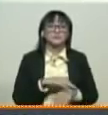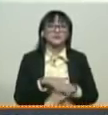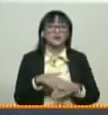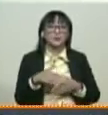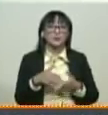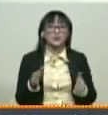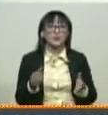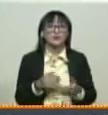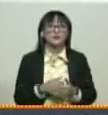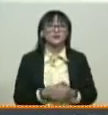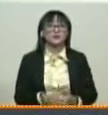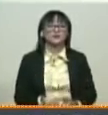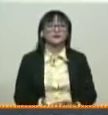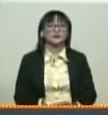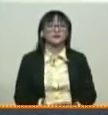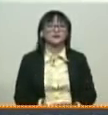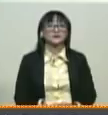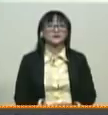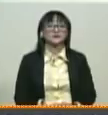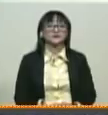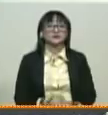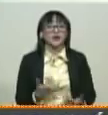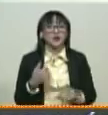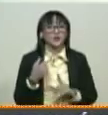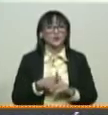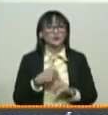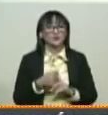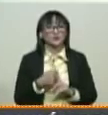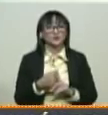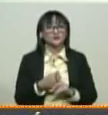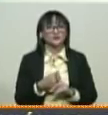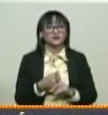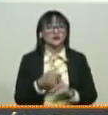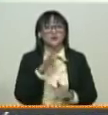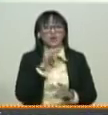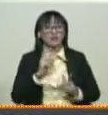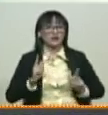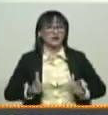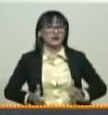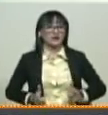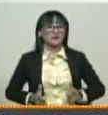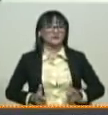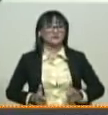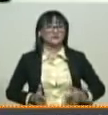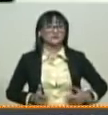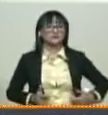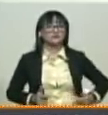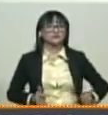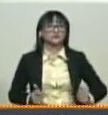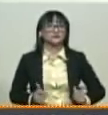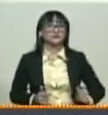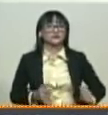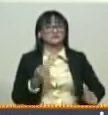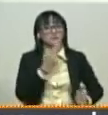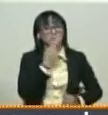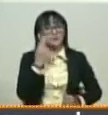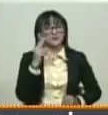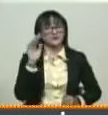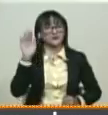Público, en esta lucha sin descanso, donde hemos prometido al